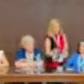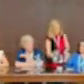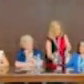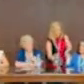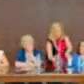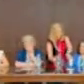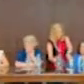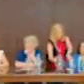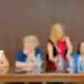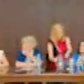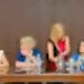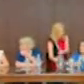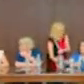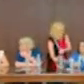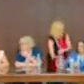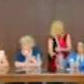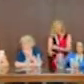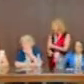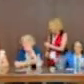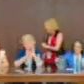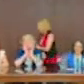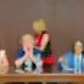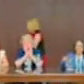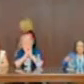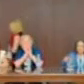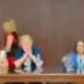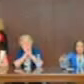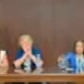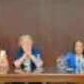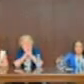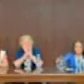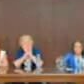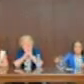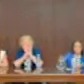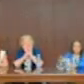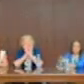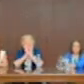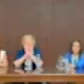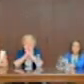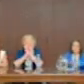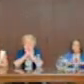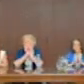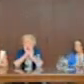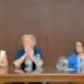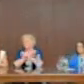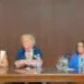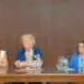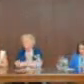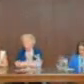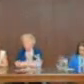Me gusta mucho el tema de los cuidados. Creo que como seres